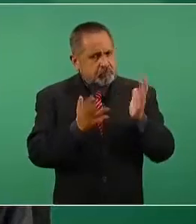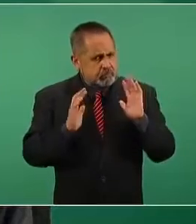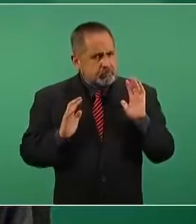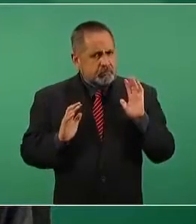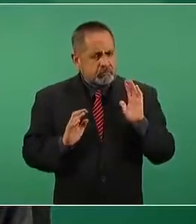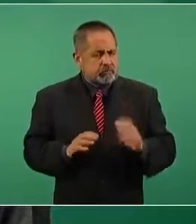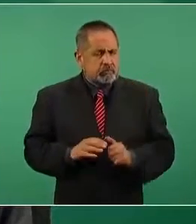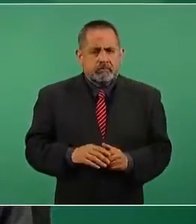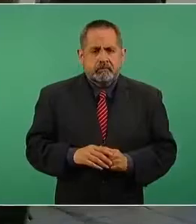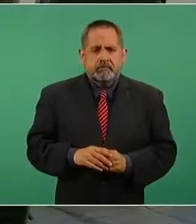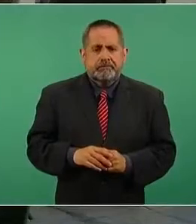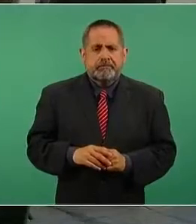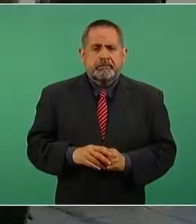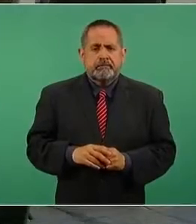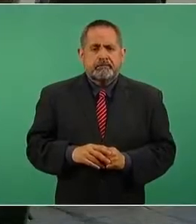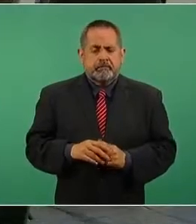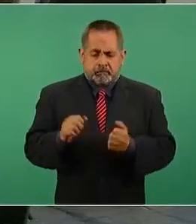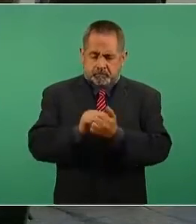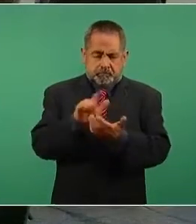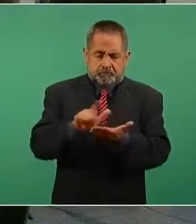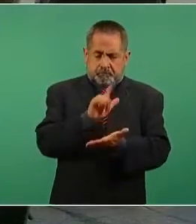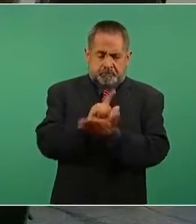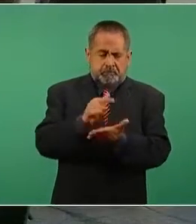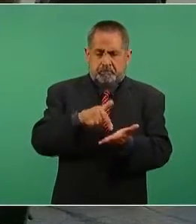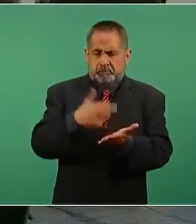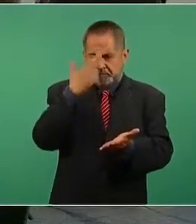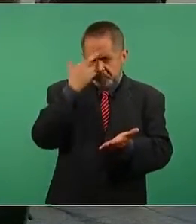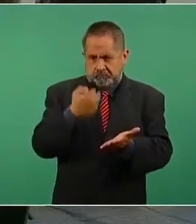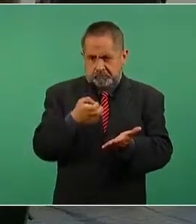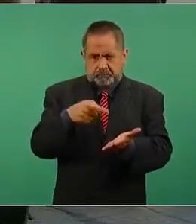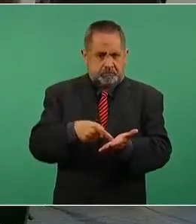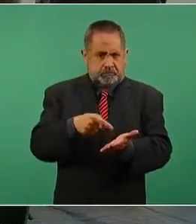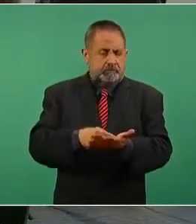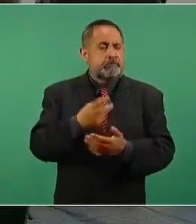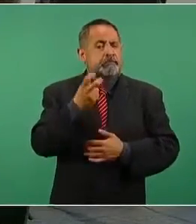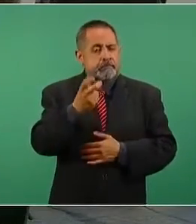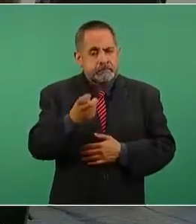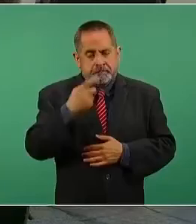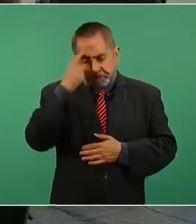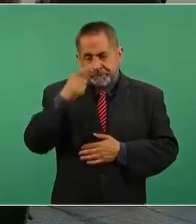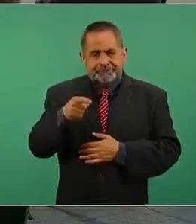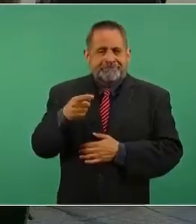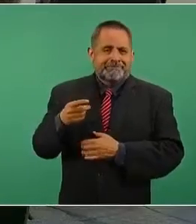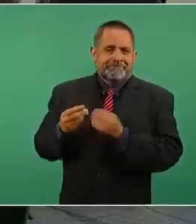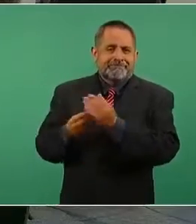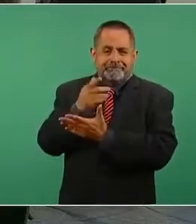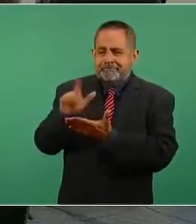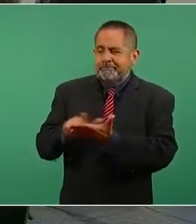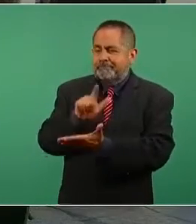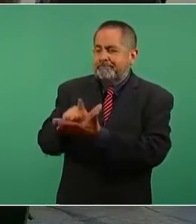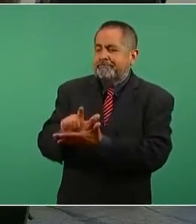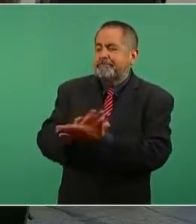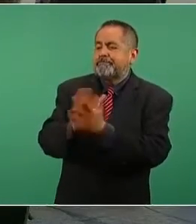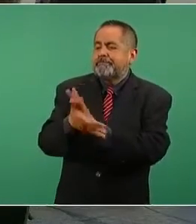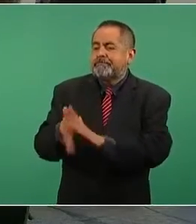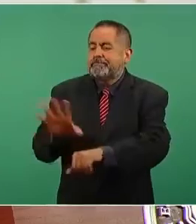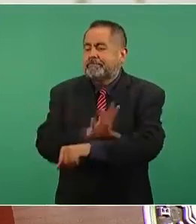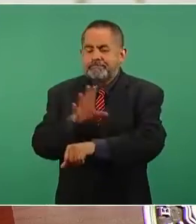todo legal. Por eso optamos por la reforma a la ley